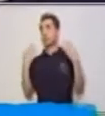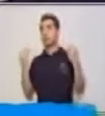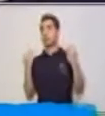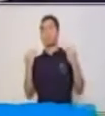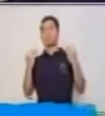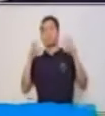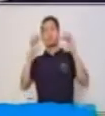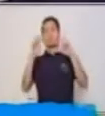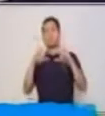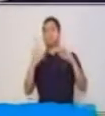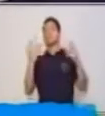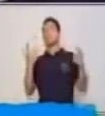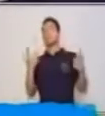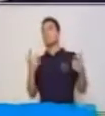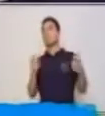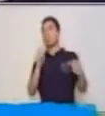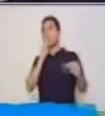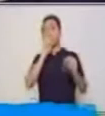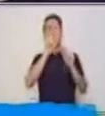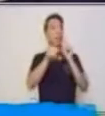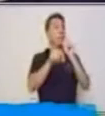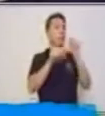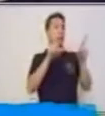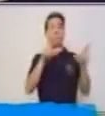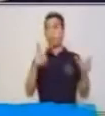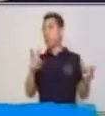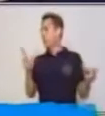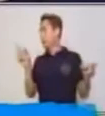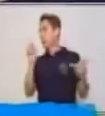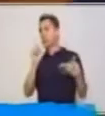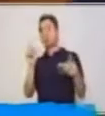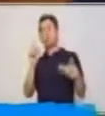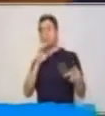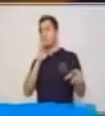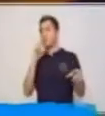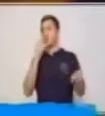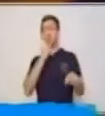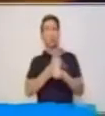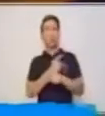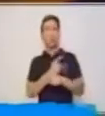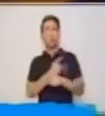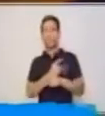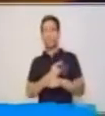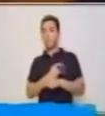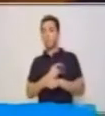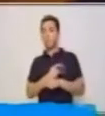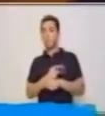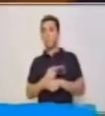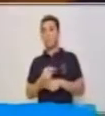correcto. Usemos el siguiente sombrero.